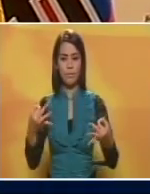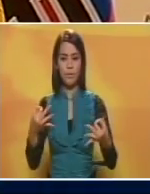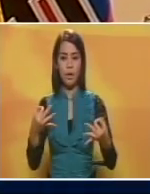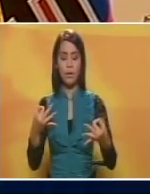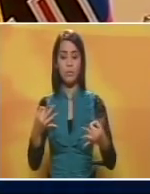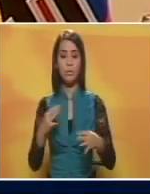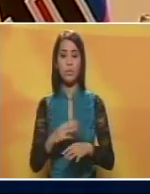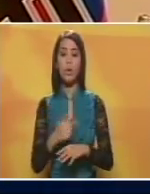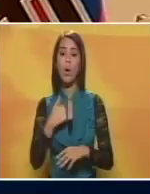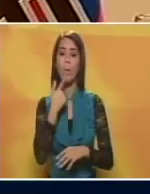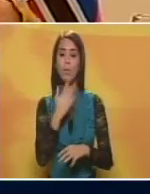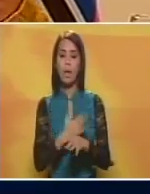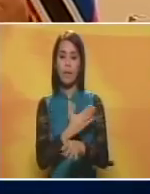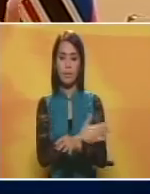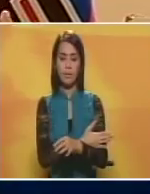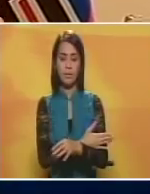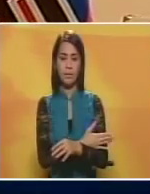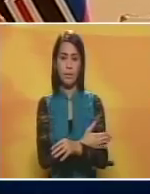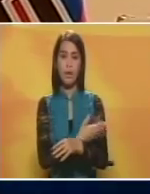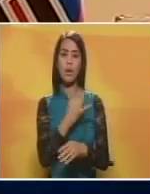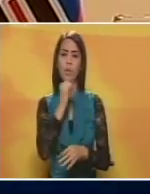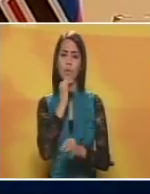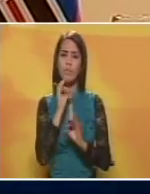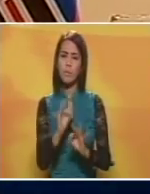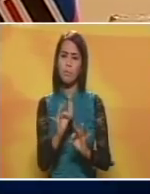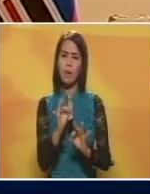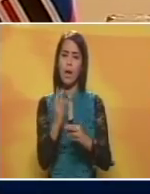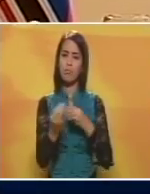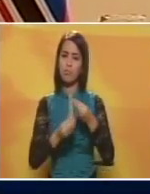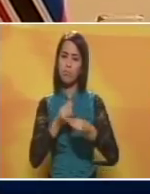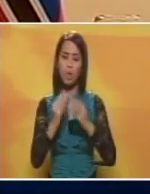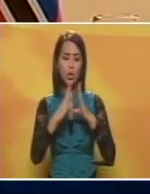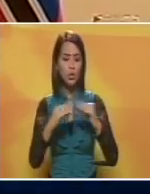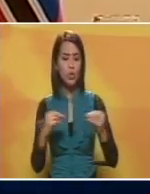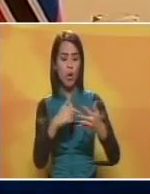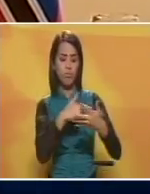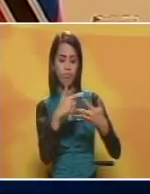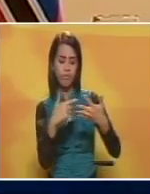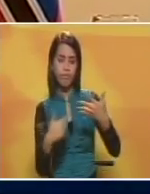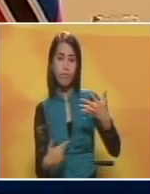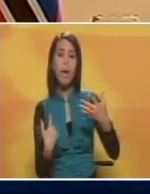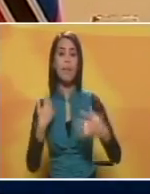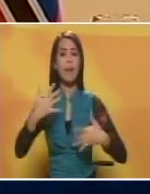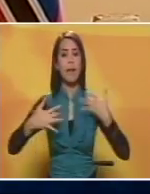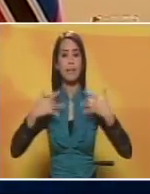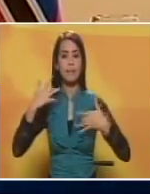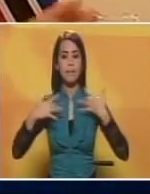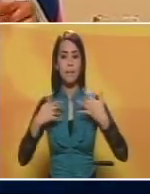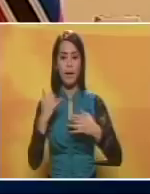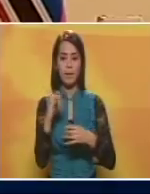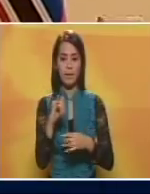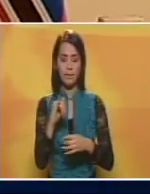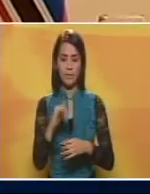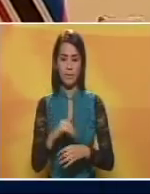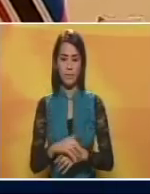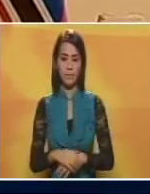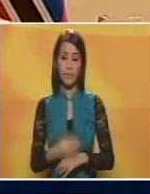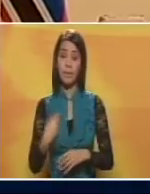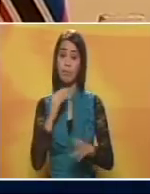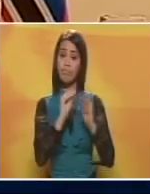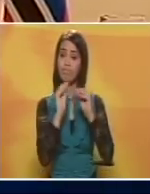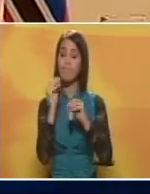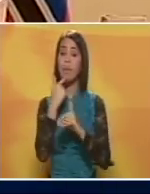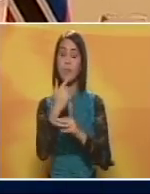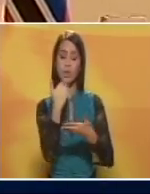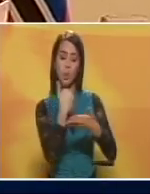como está establecido, cumpliendo cabalmente todas y cada una de las actividades que han estado pautadas en